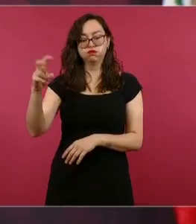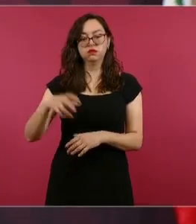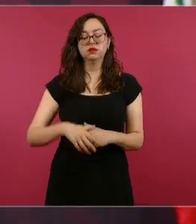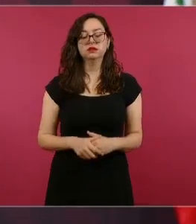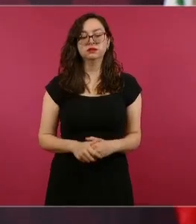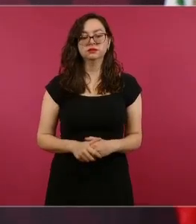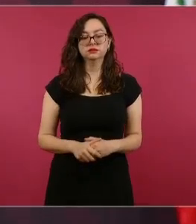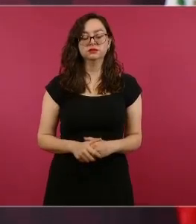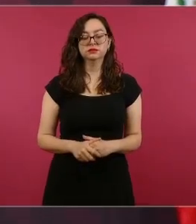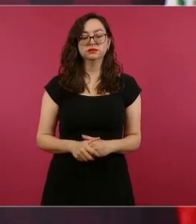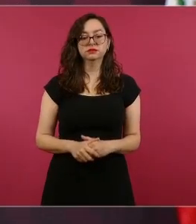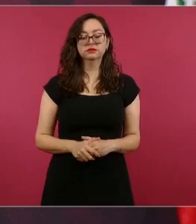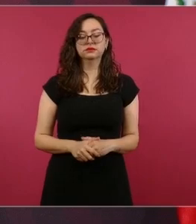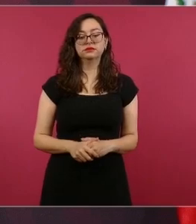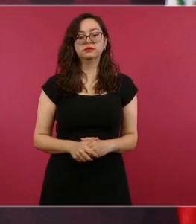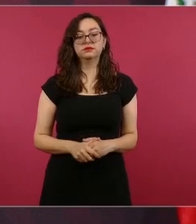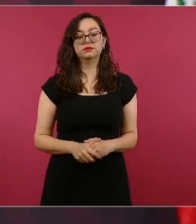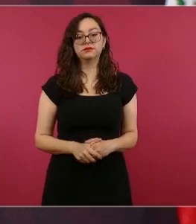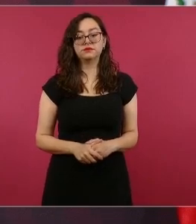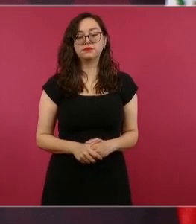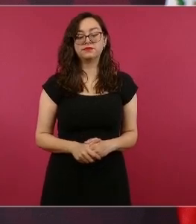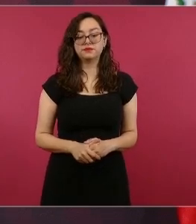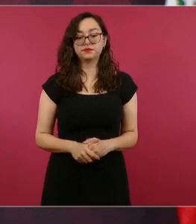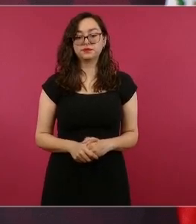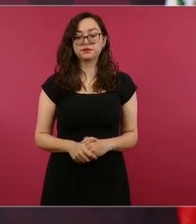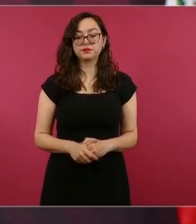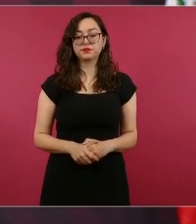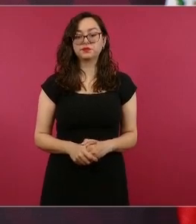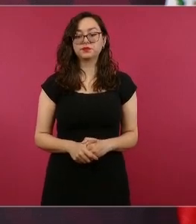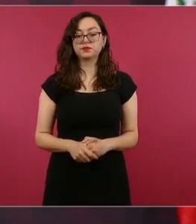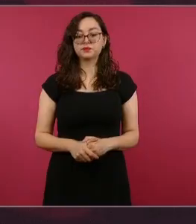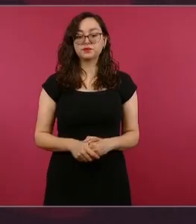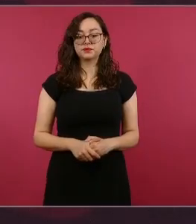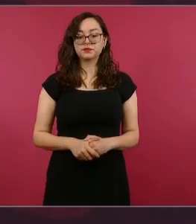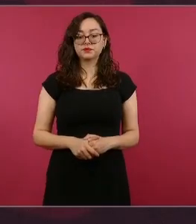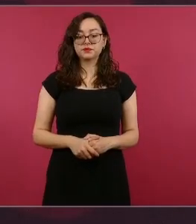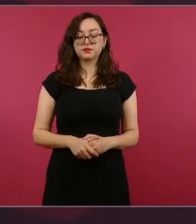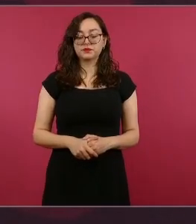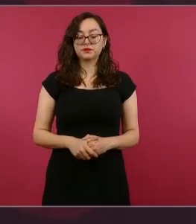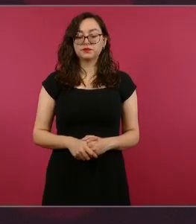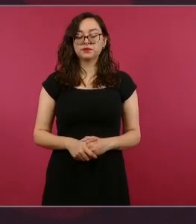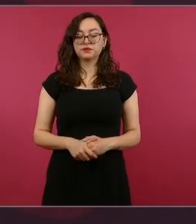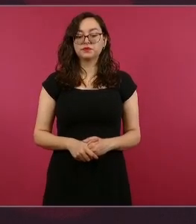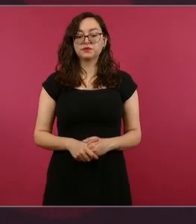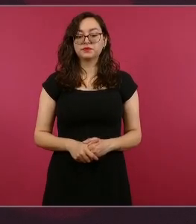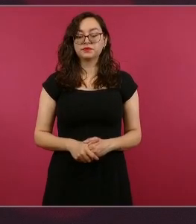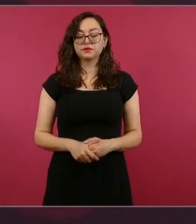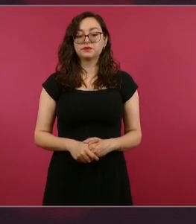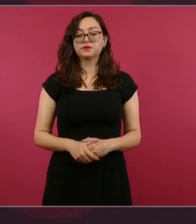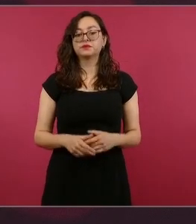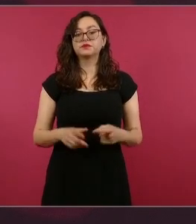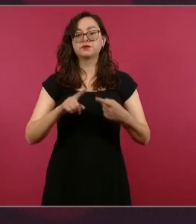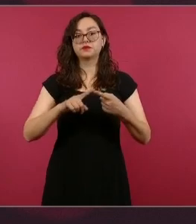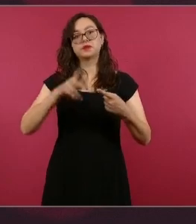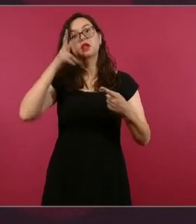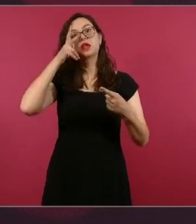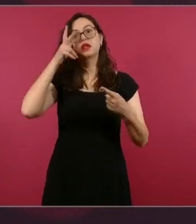semana. Voy a supervisar obras en